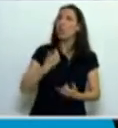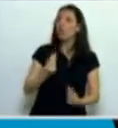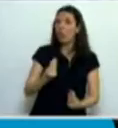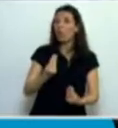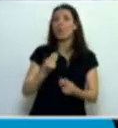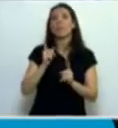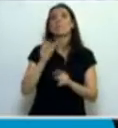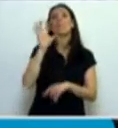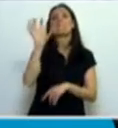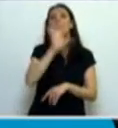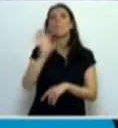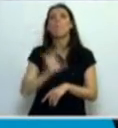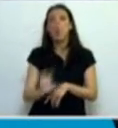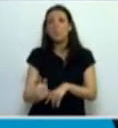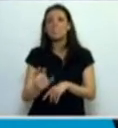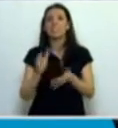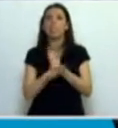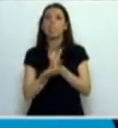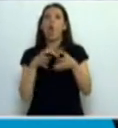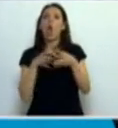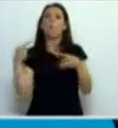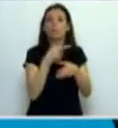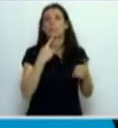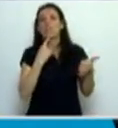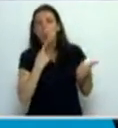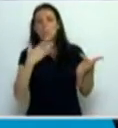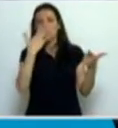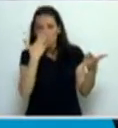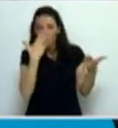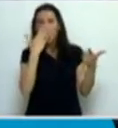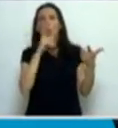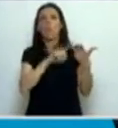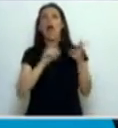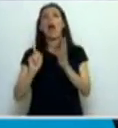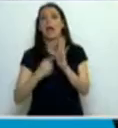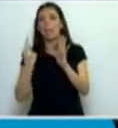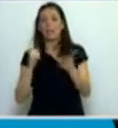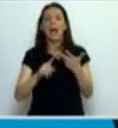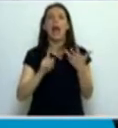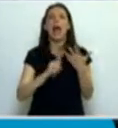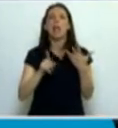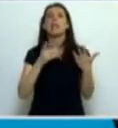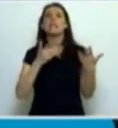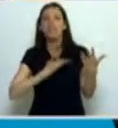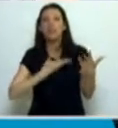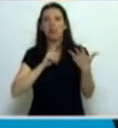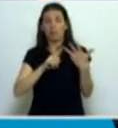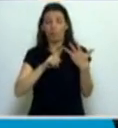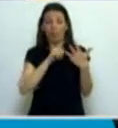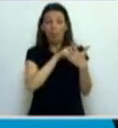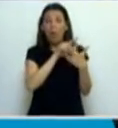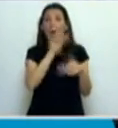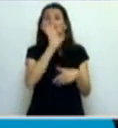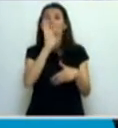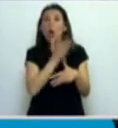oposición, digamos, que gobiernan partidos de la oposición. San Luis, Córdoba, la Ciudad Autónoma de Buenos Aires, Santa Fe, en donde los porcentajes